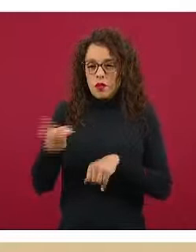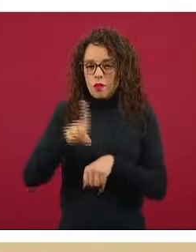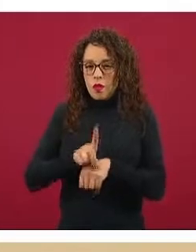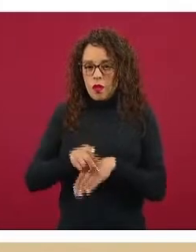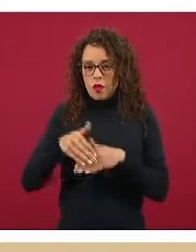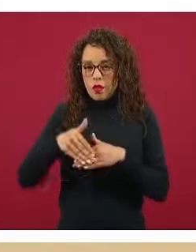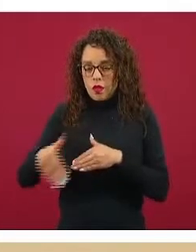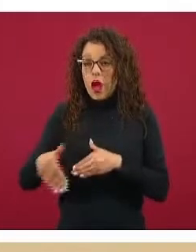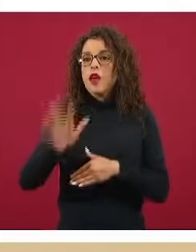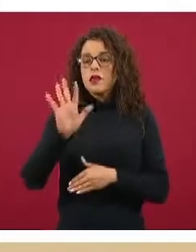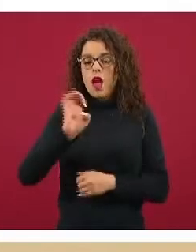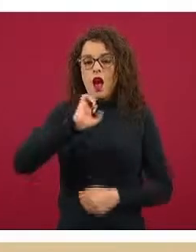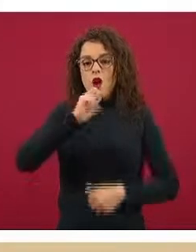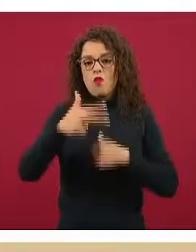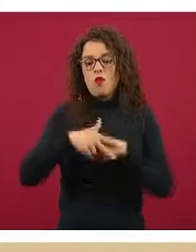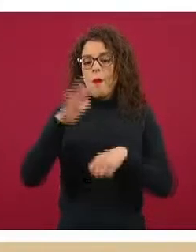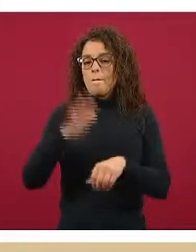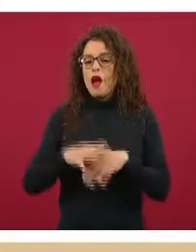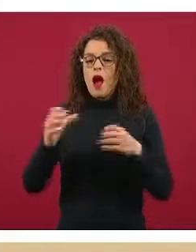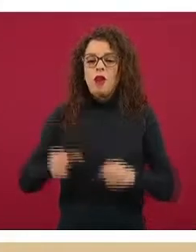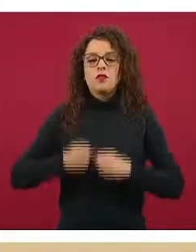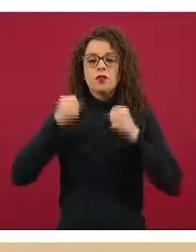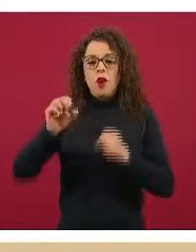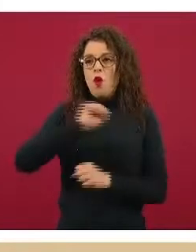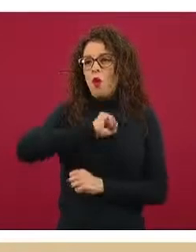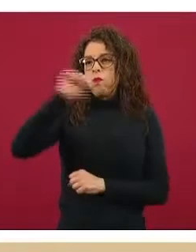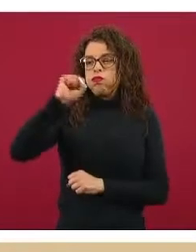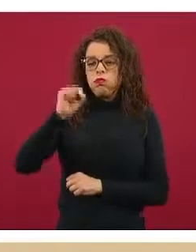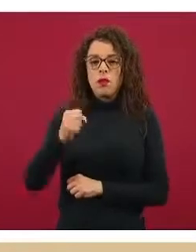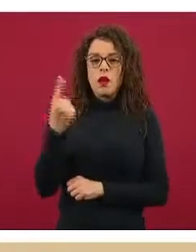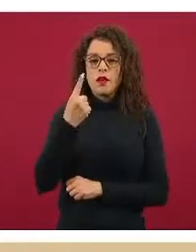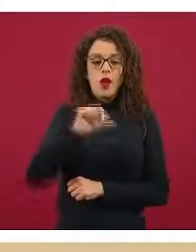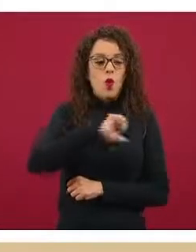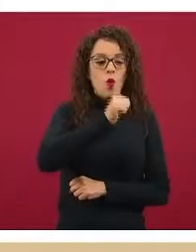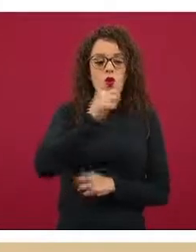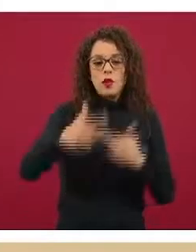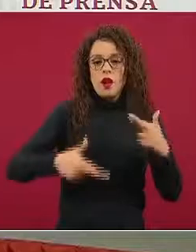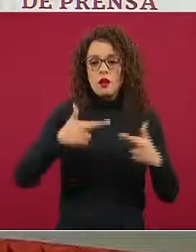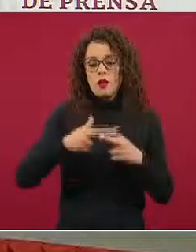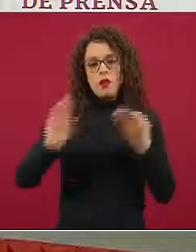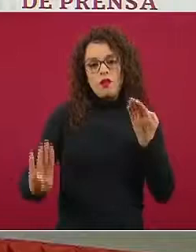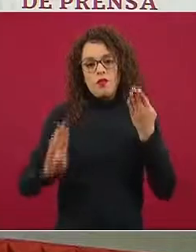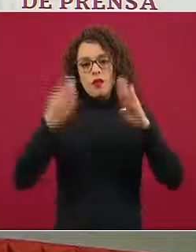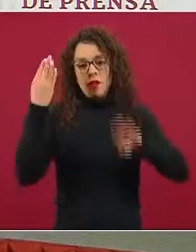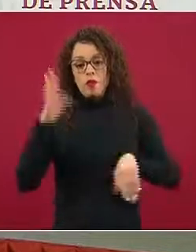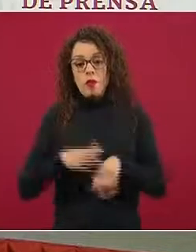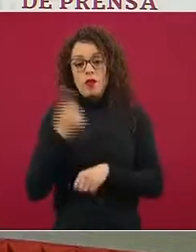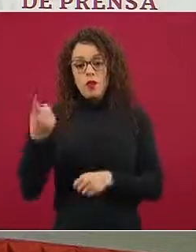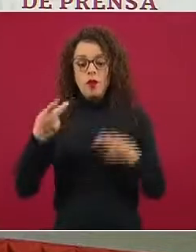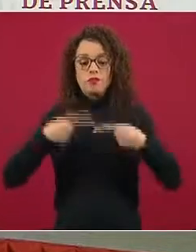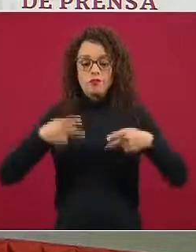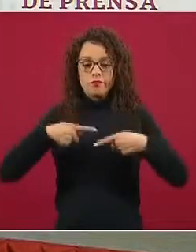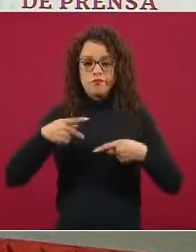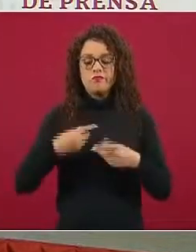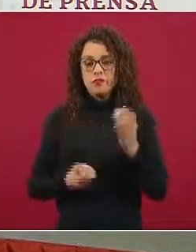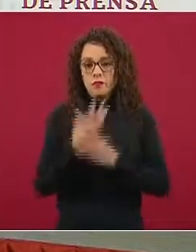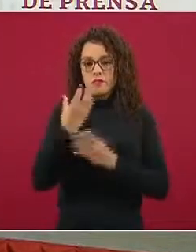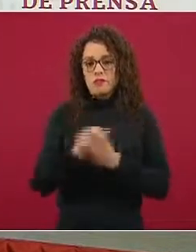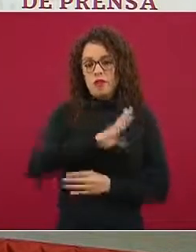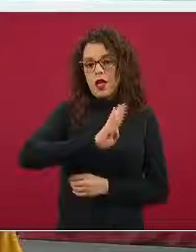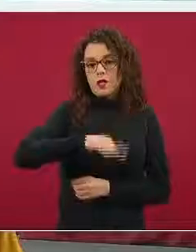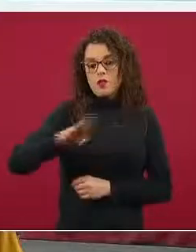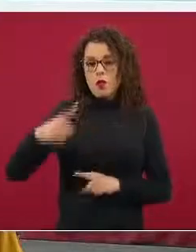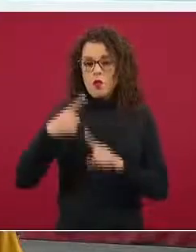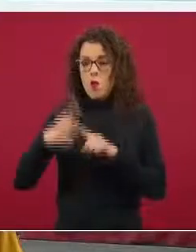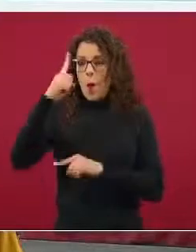ha superado a las otras regiones del mundo en la ocurrencia de defunciones nuevas por millón de habitantes, y